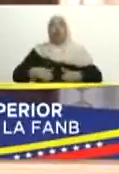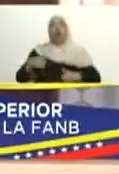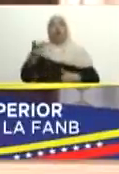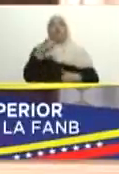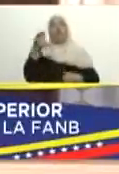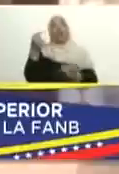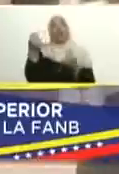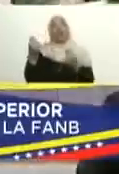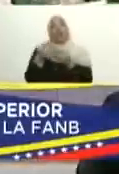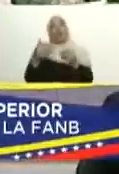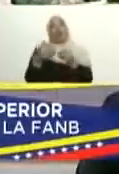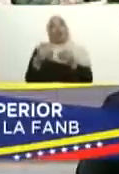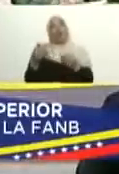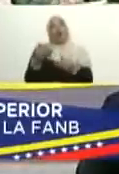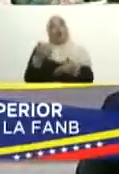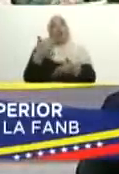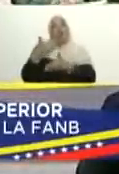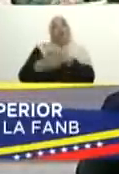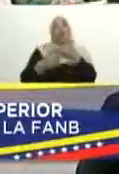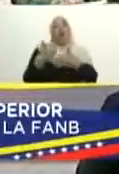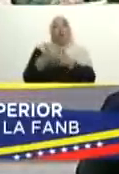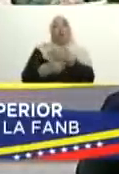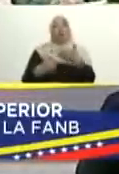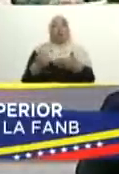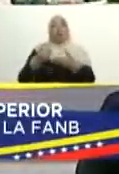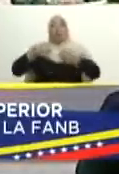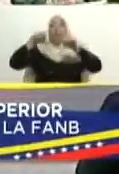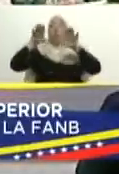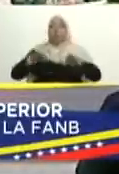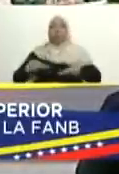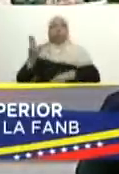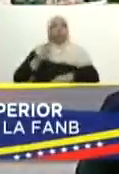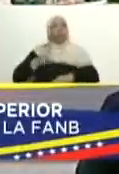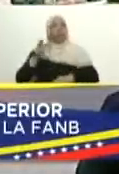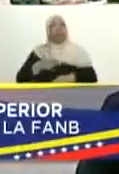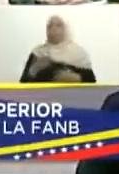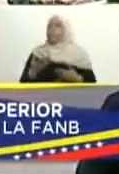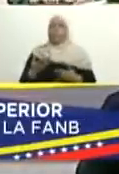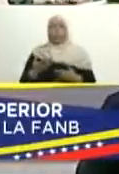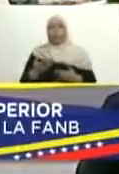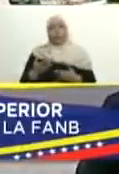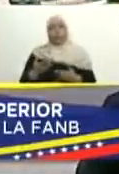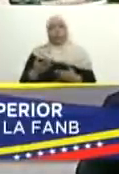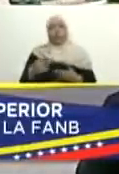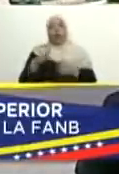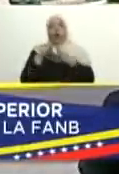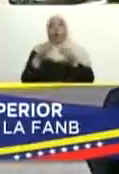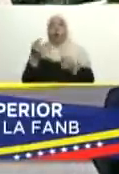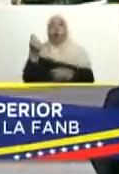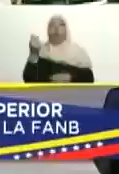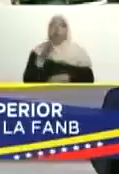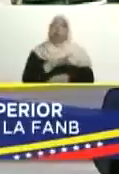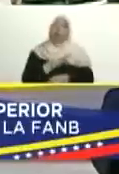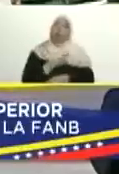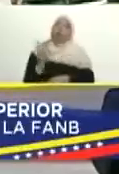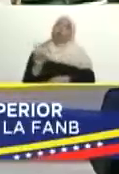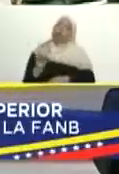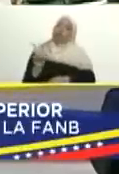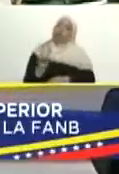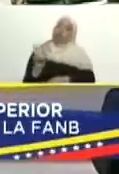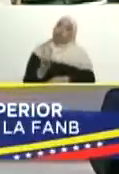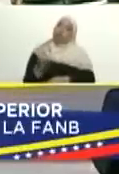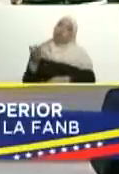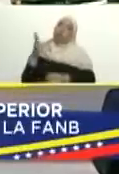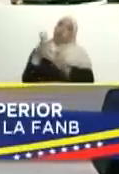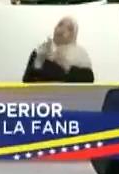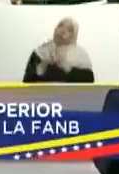de ese dinero. No hemos renunciado ni renunciaremos jamás a rescatar todo el dinero que le pertenece a Venezuela y que nos